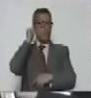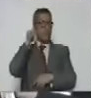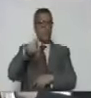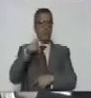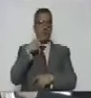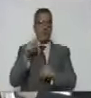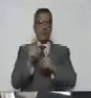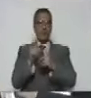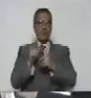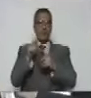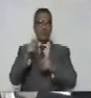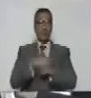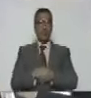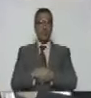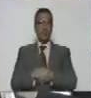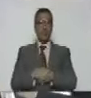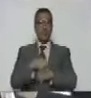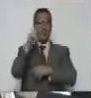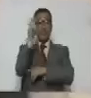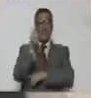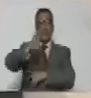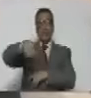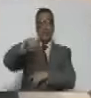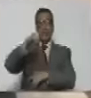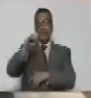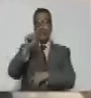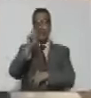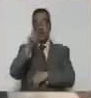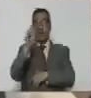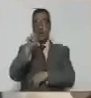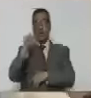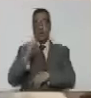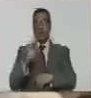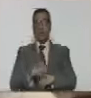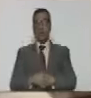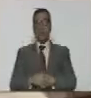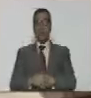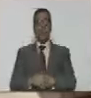Voy a dejar en el derecho de palabra al diputado Jesús Pérez.